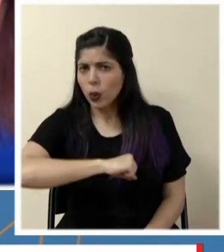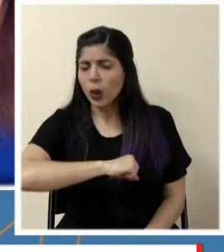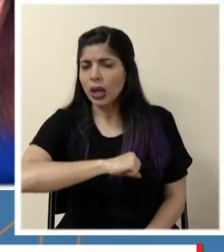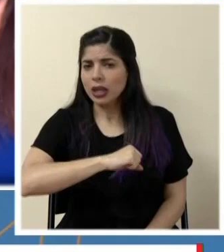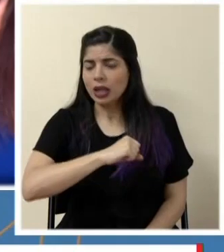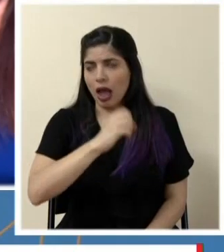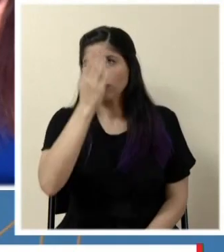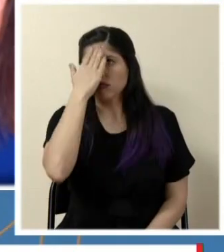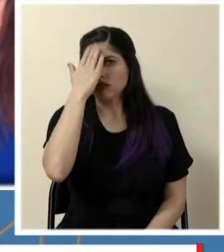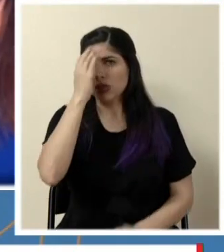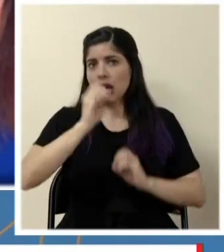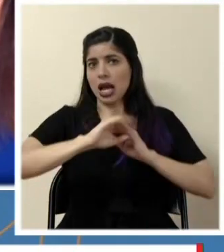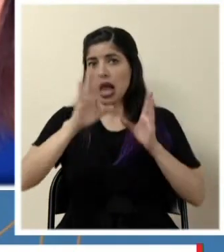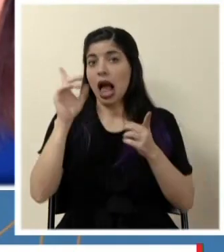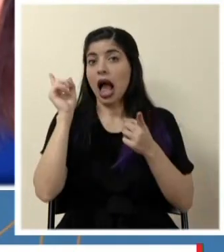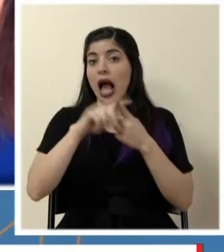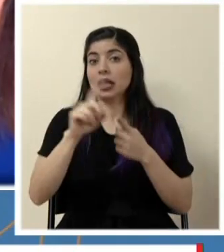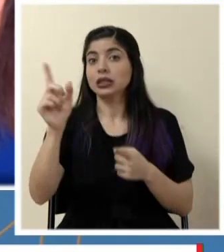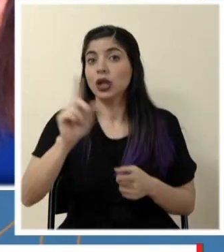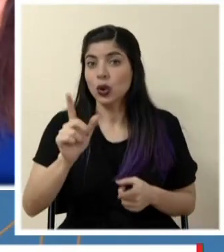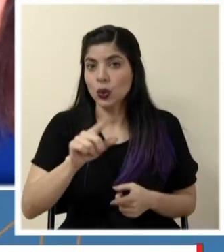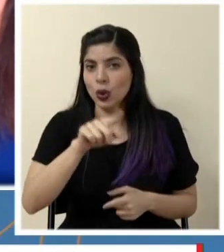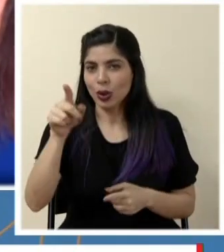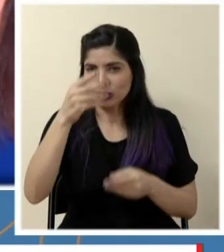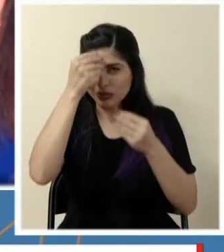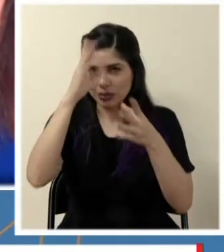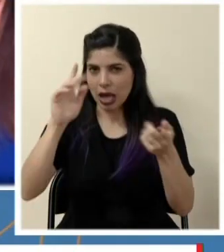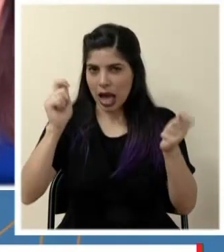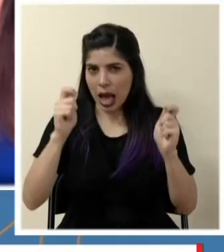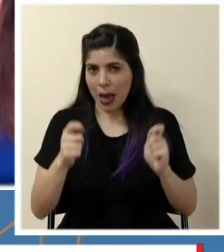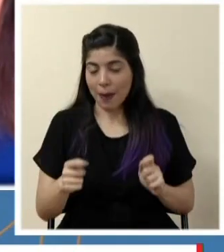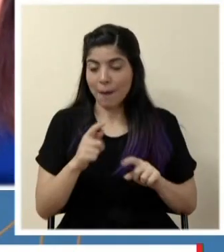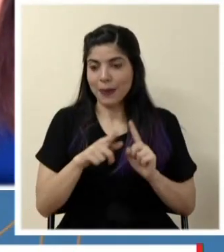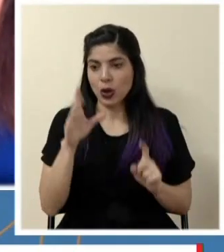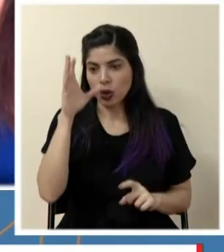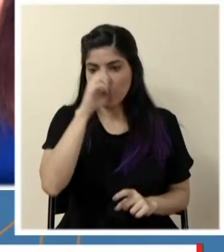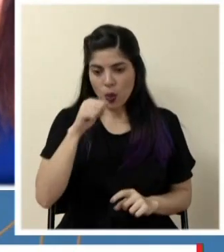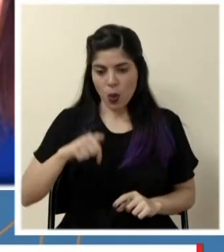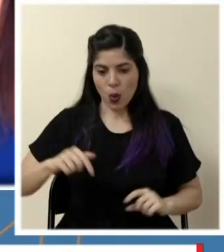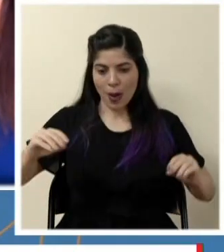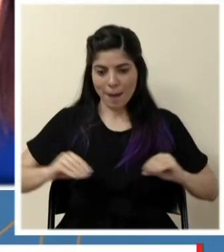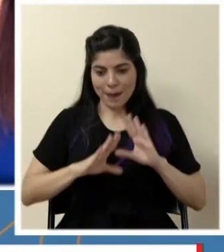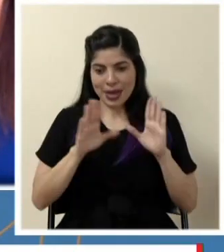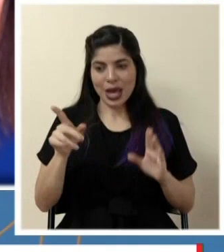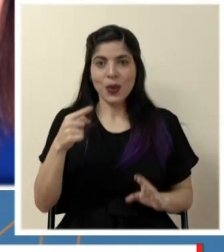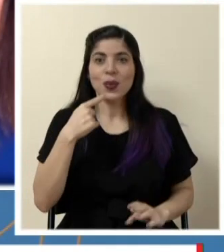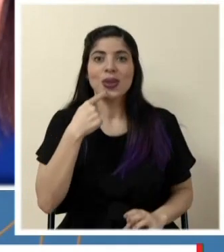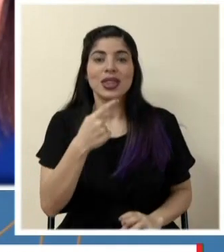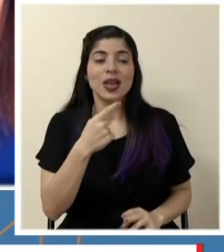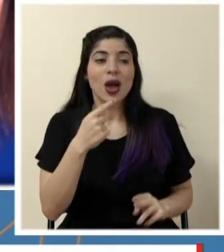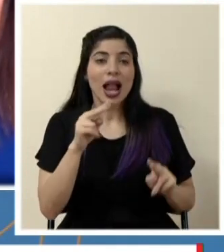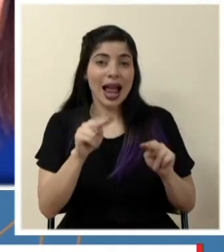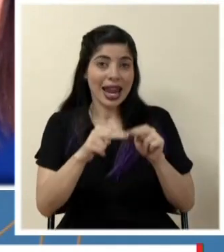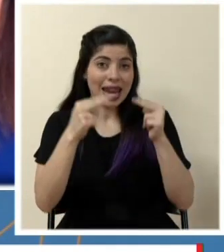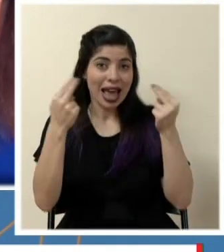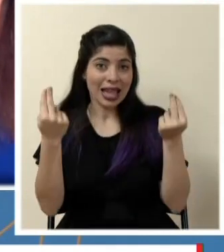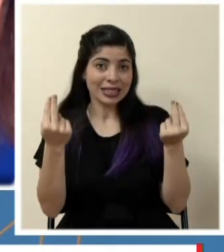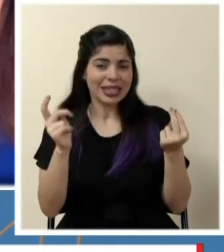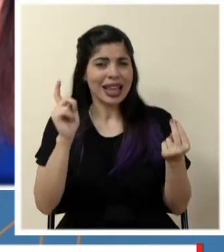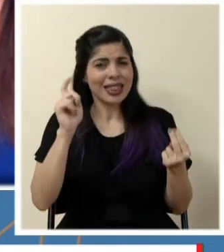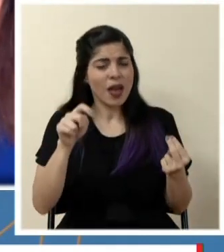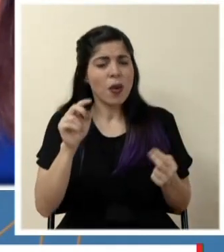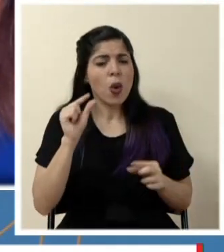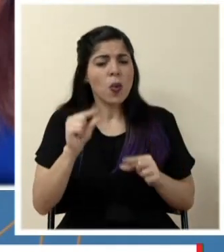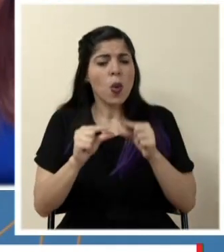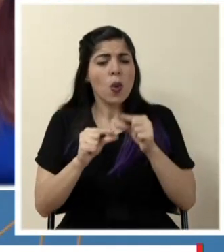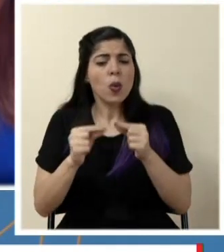claro más bien que hasta el lunes se van a anunciar estos cambios, pero considerando que esta mañana usted dijo al diario La Nación que hay que ir soltando